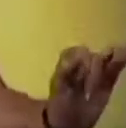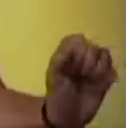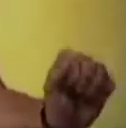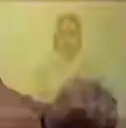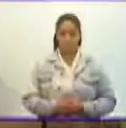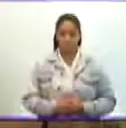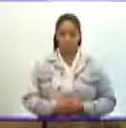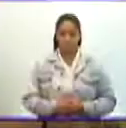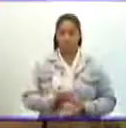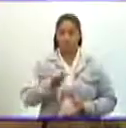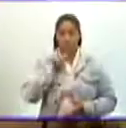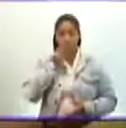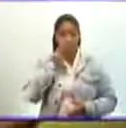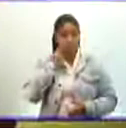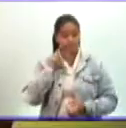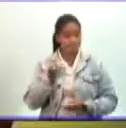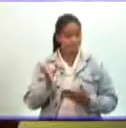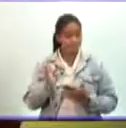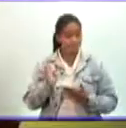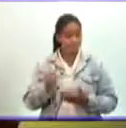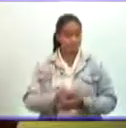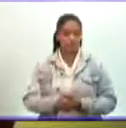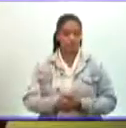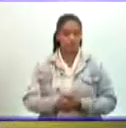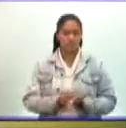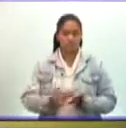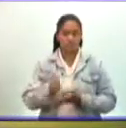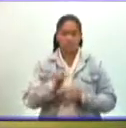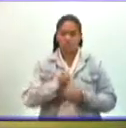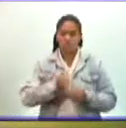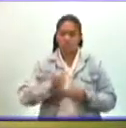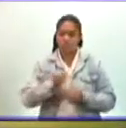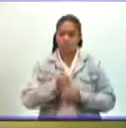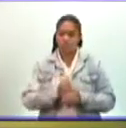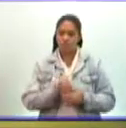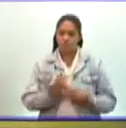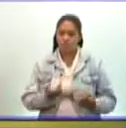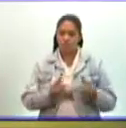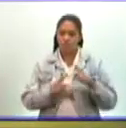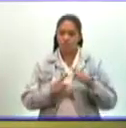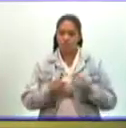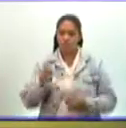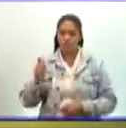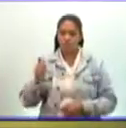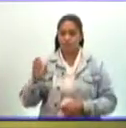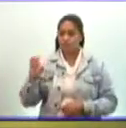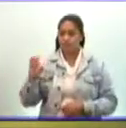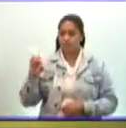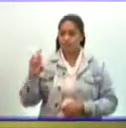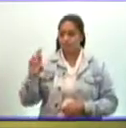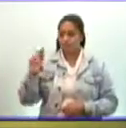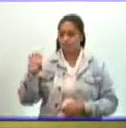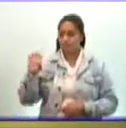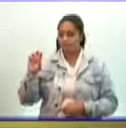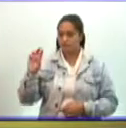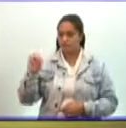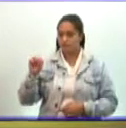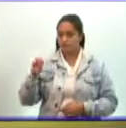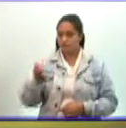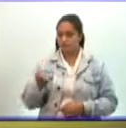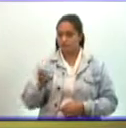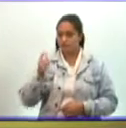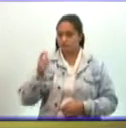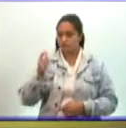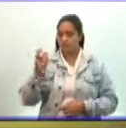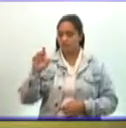Como han podido observar, hemos utilizado el teorema de las transversales para calcular la longitud